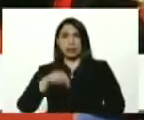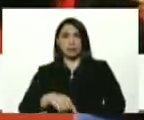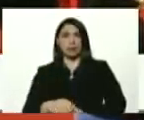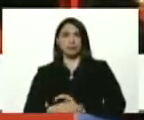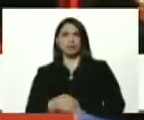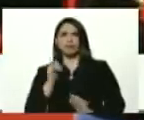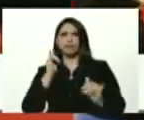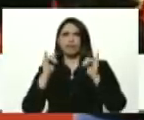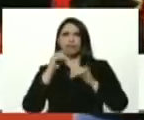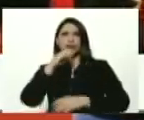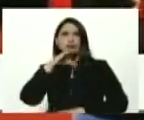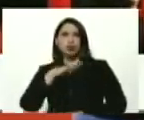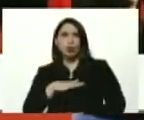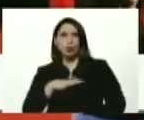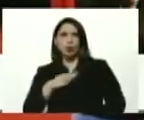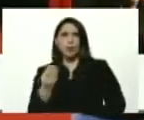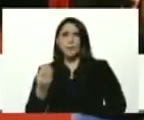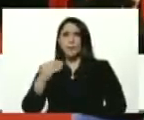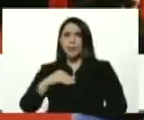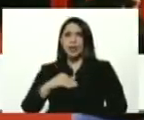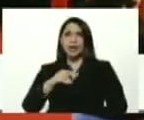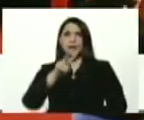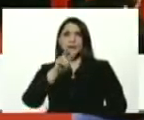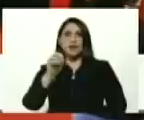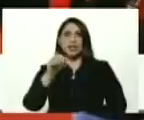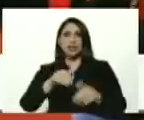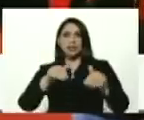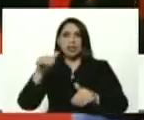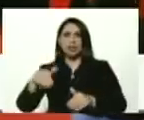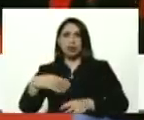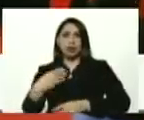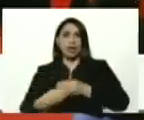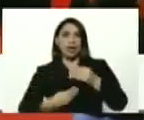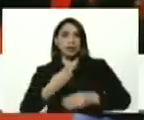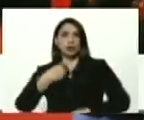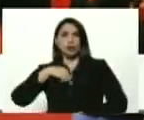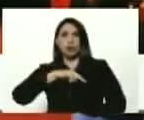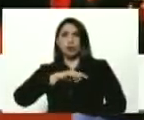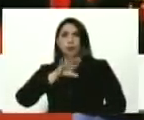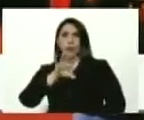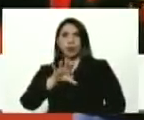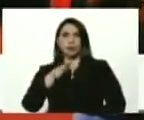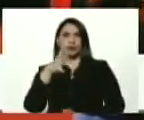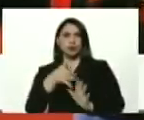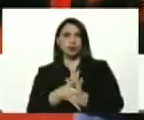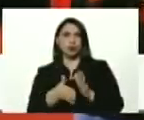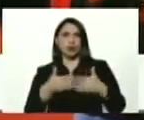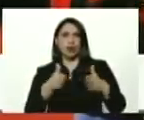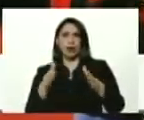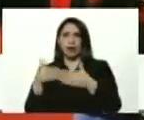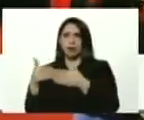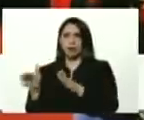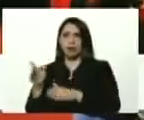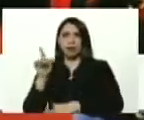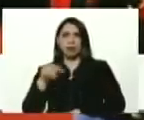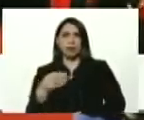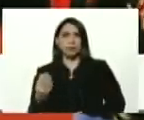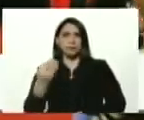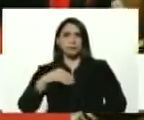histórico en las más de 20 elecciones que se han realizado en nuestro país, con estas garantías, además con